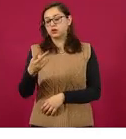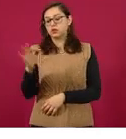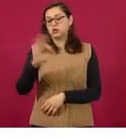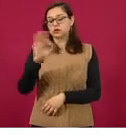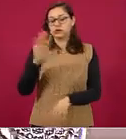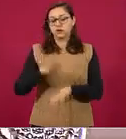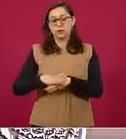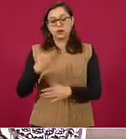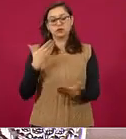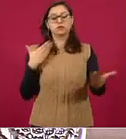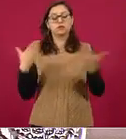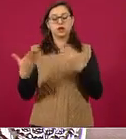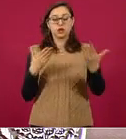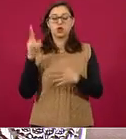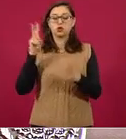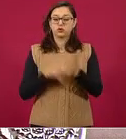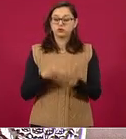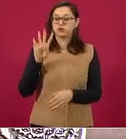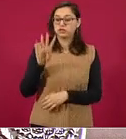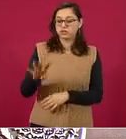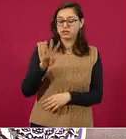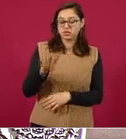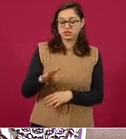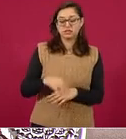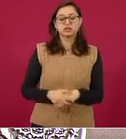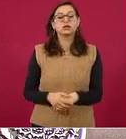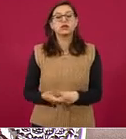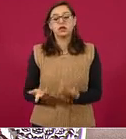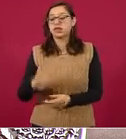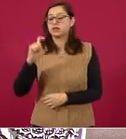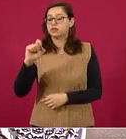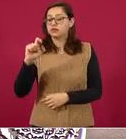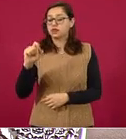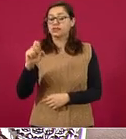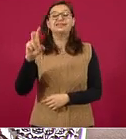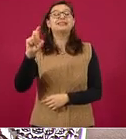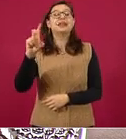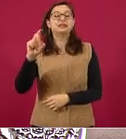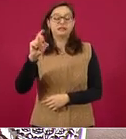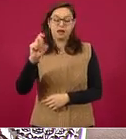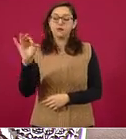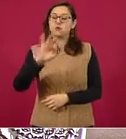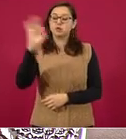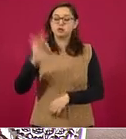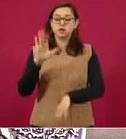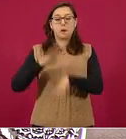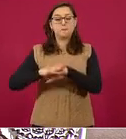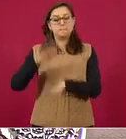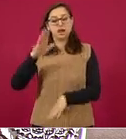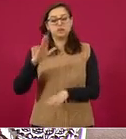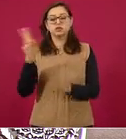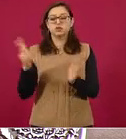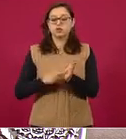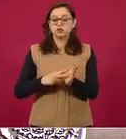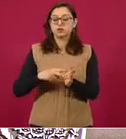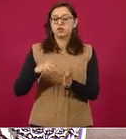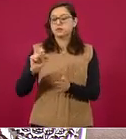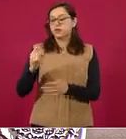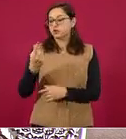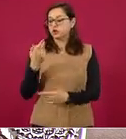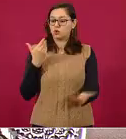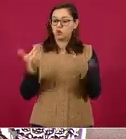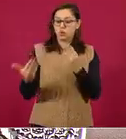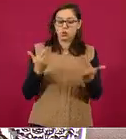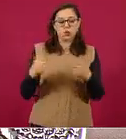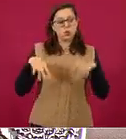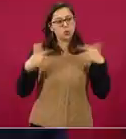52.62% más que el 2019 y un 30.42% más que el año pasado, gracias a las heroínas